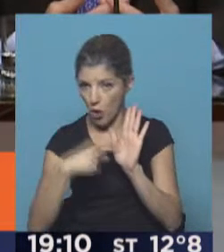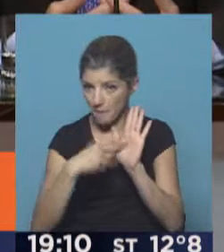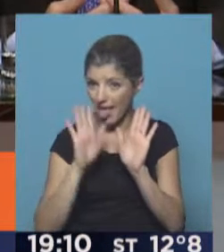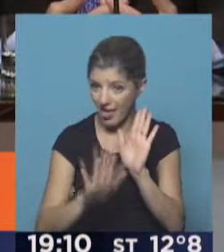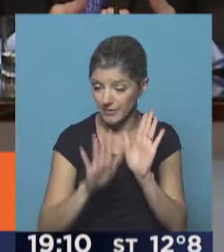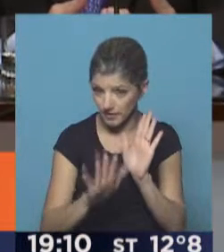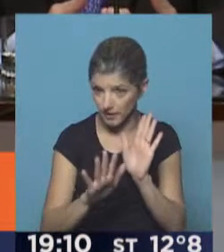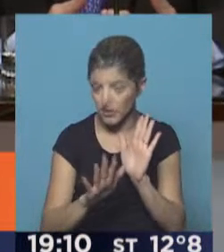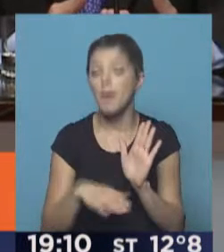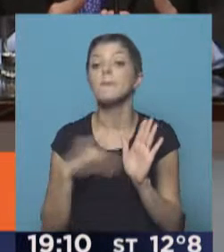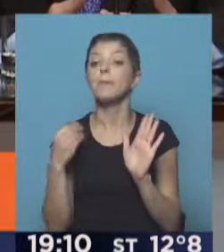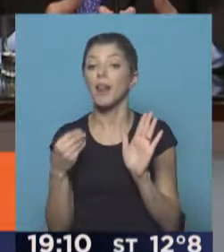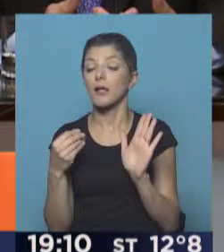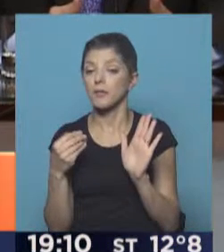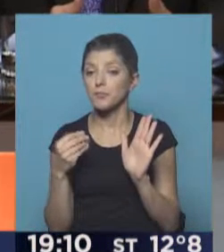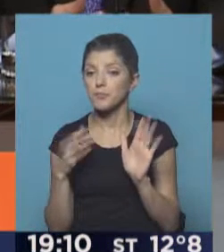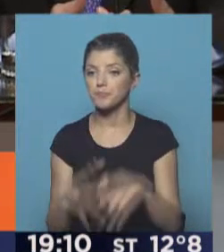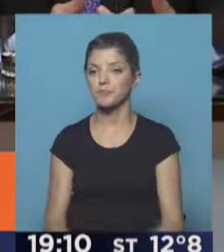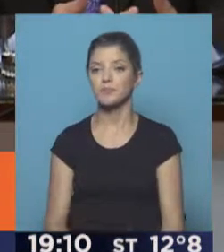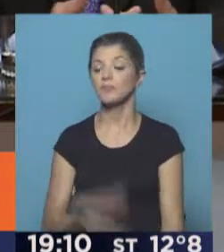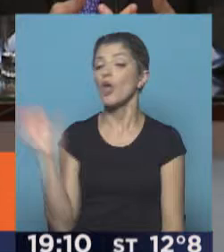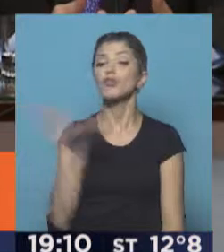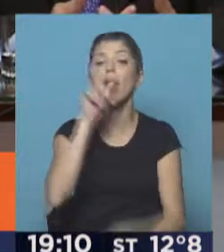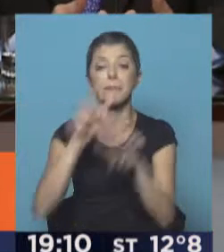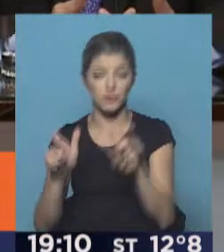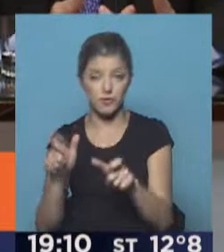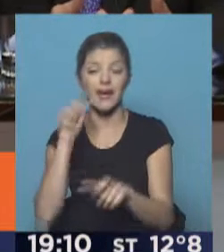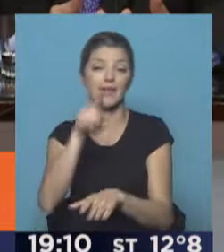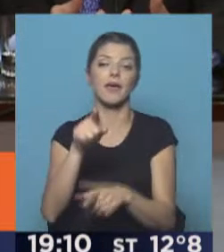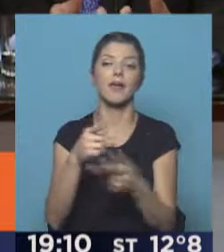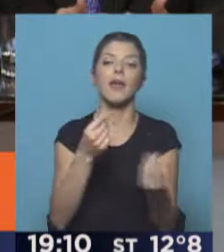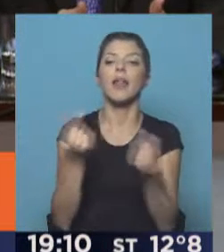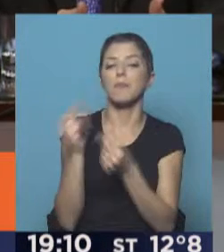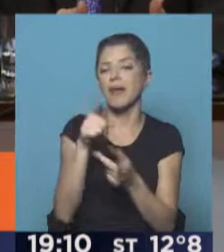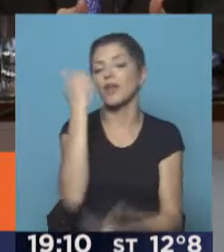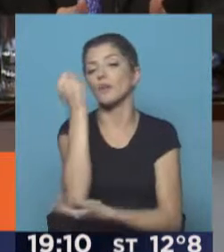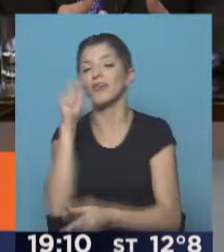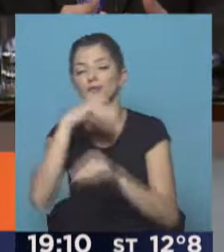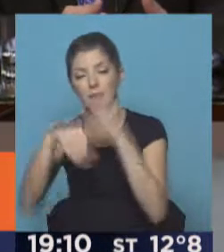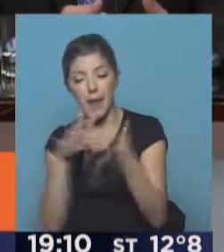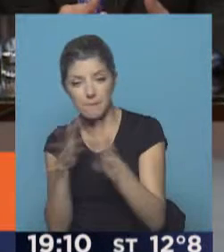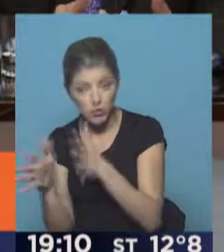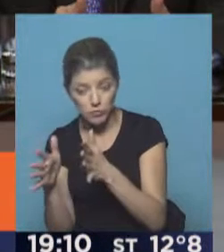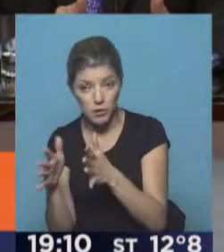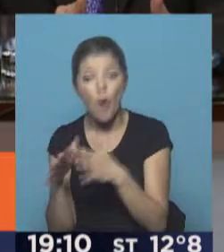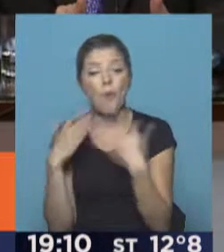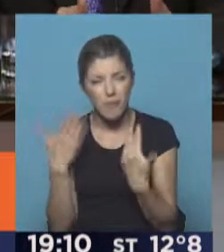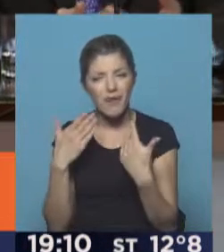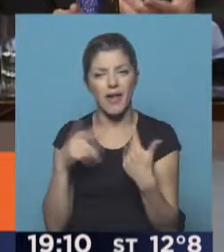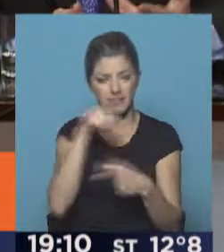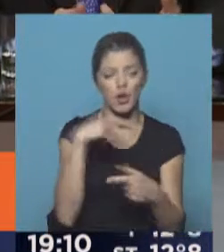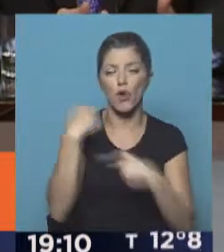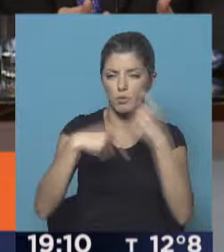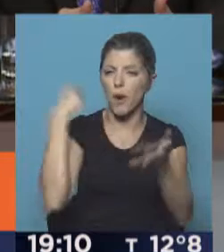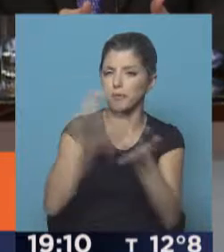puedan aplicarse a aquellos que no tienen un poder adquisitivo que le permita hacer frente a este nuevo cuadro tarifario,